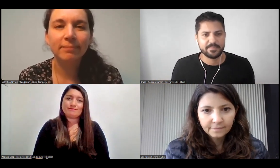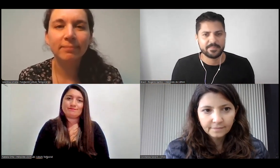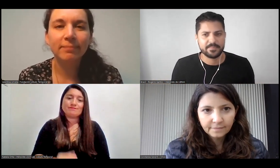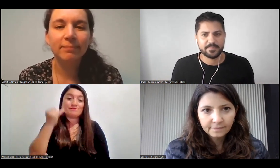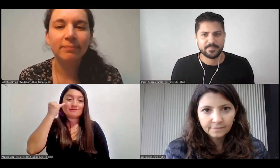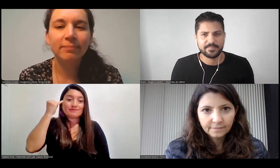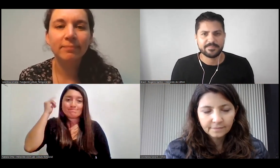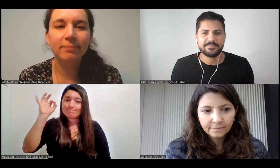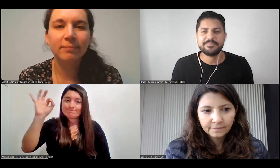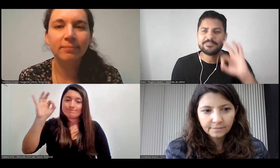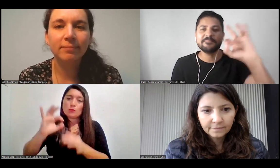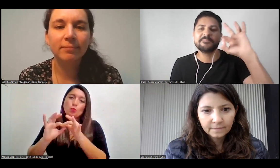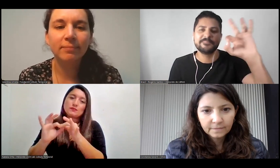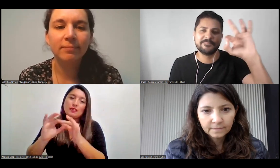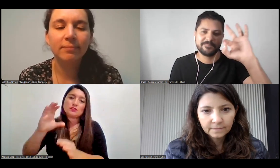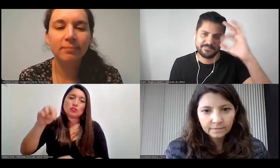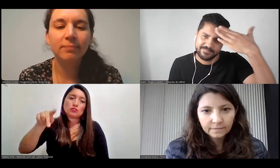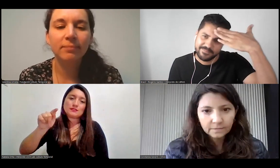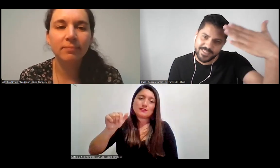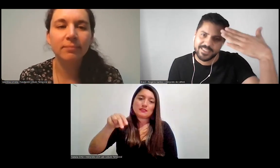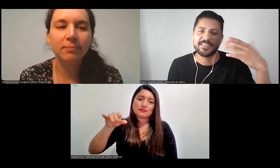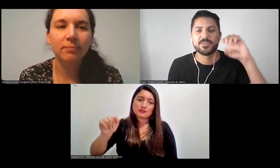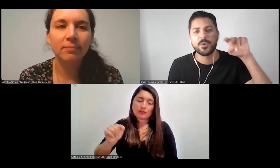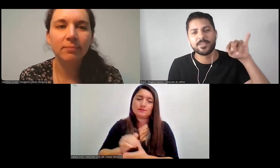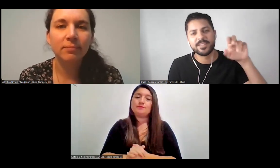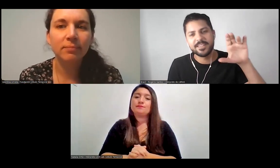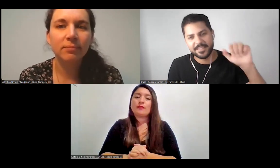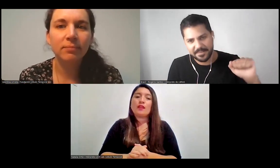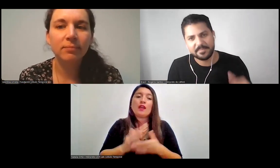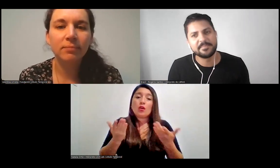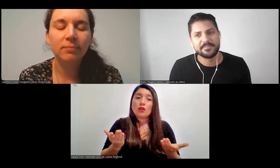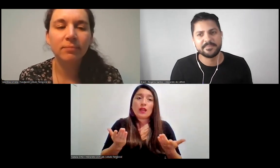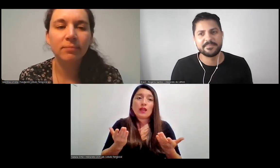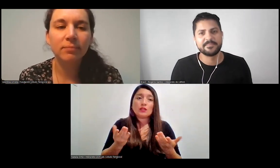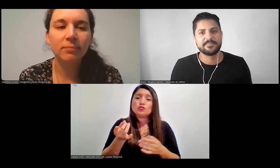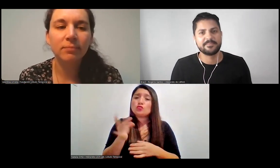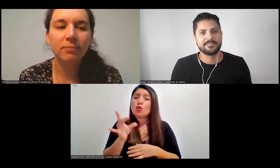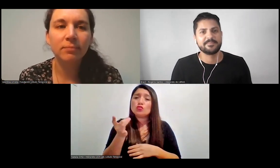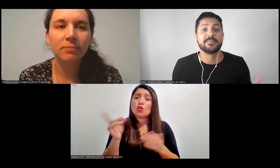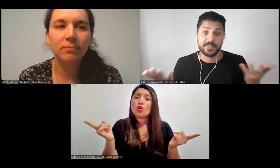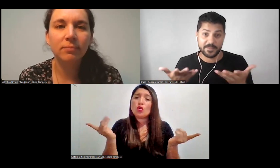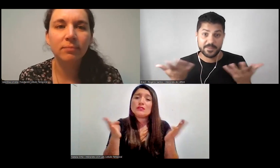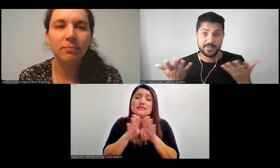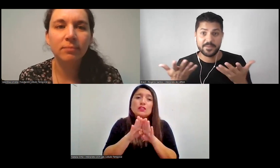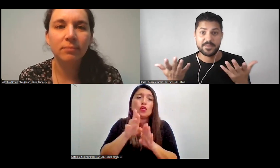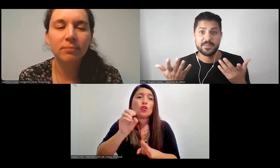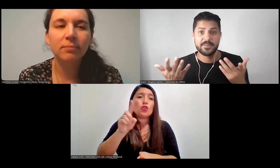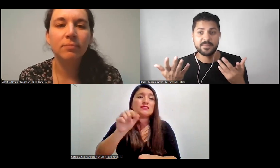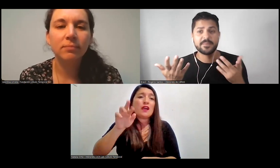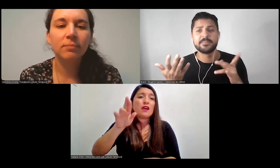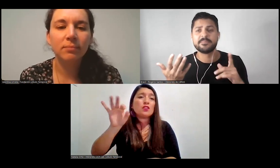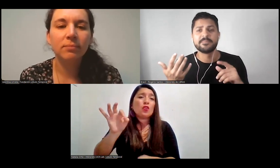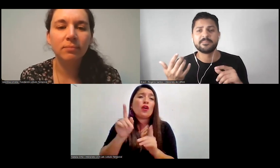Súper, muchas gracias Constanza. Vamos a dejar solo como a modo de cierre, ojalá Rosario fuera muy muy